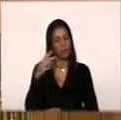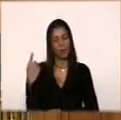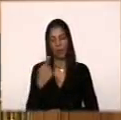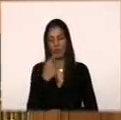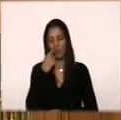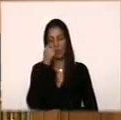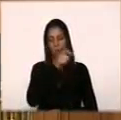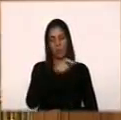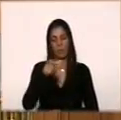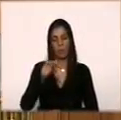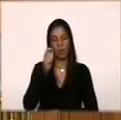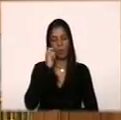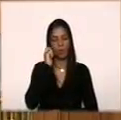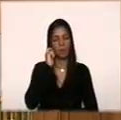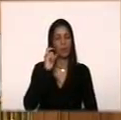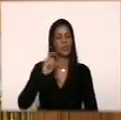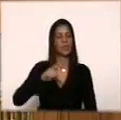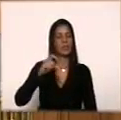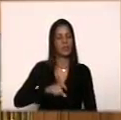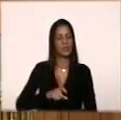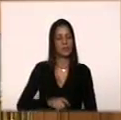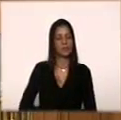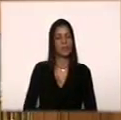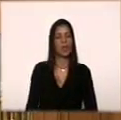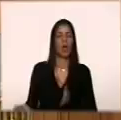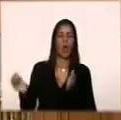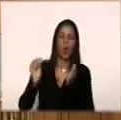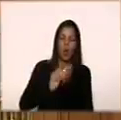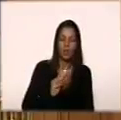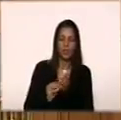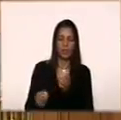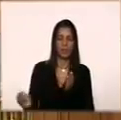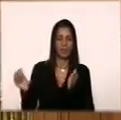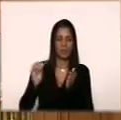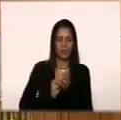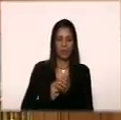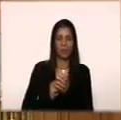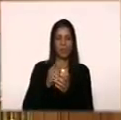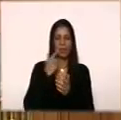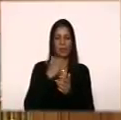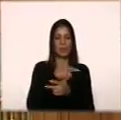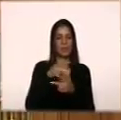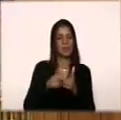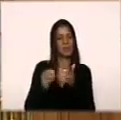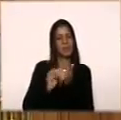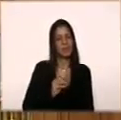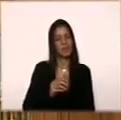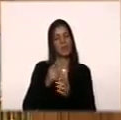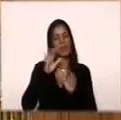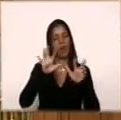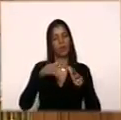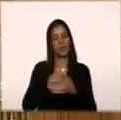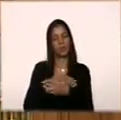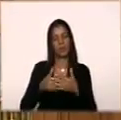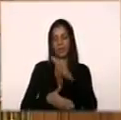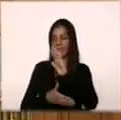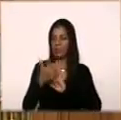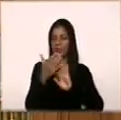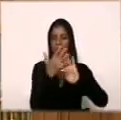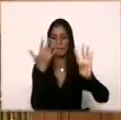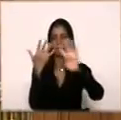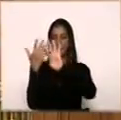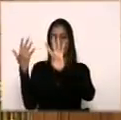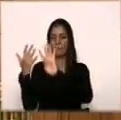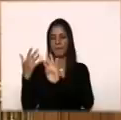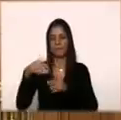y las venezolanas. Una y otra vez, las tres últimas de ellas, más de 8 millones fueron a votar para escoger